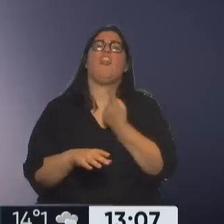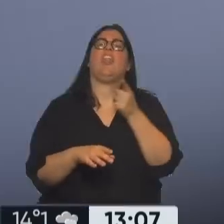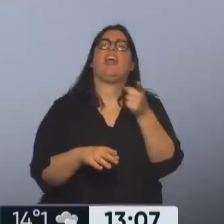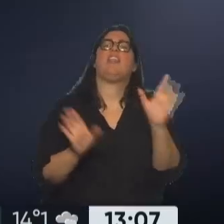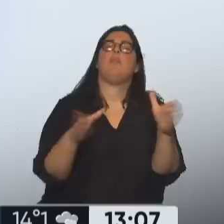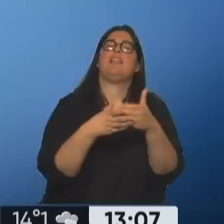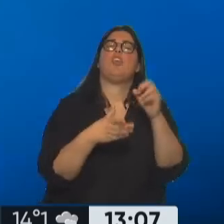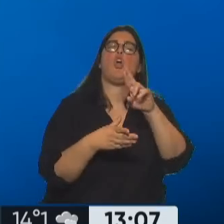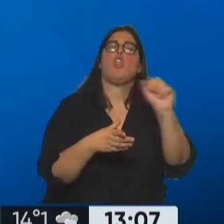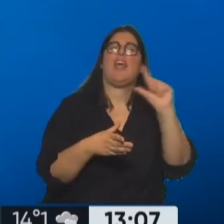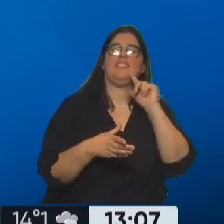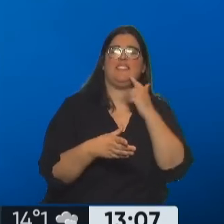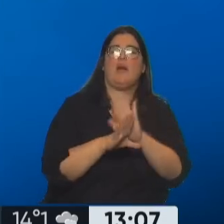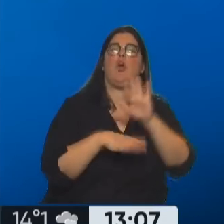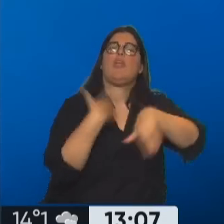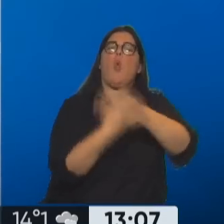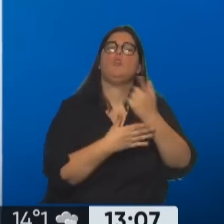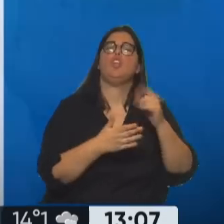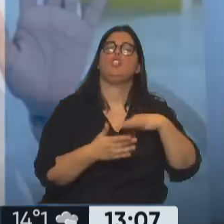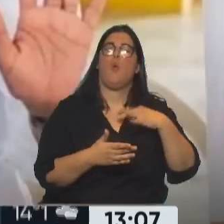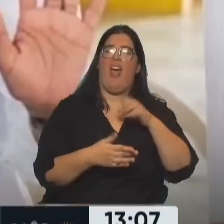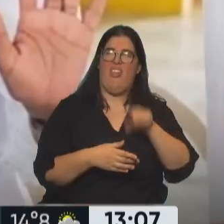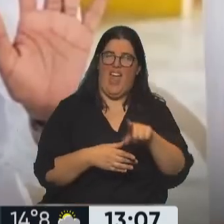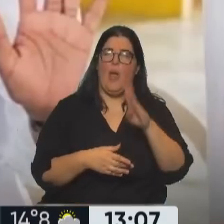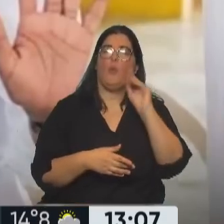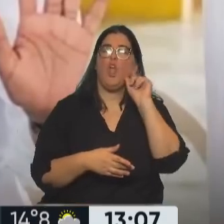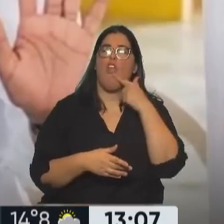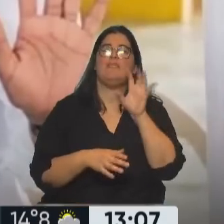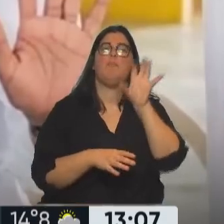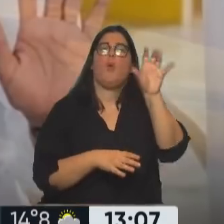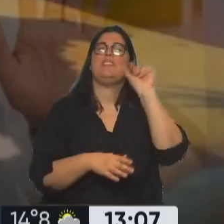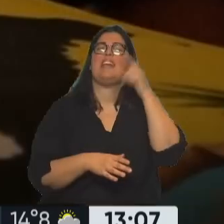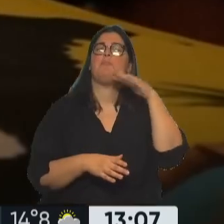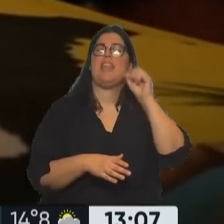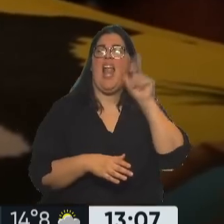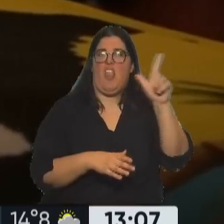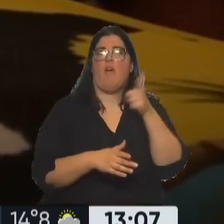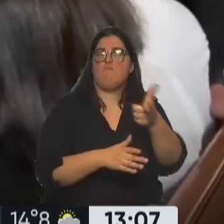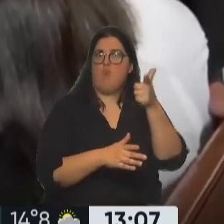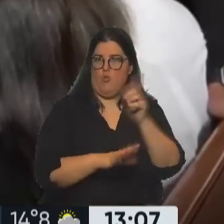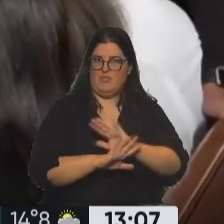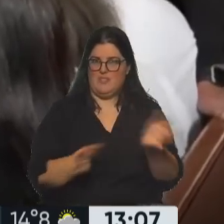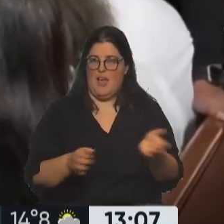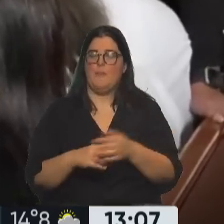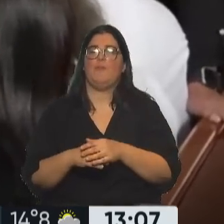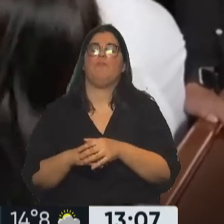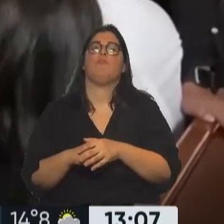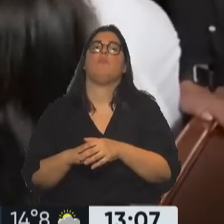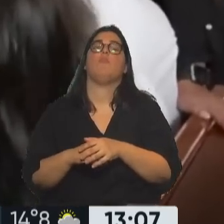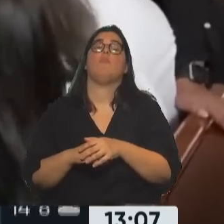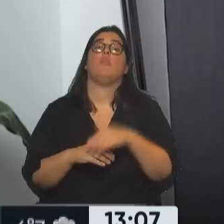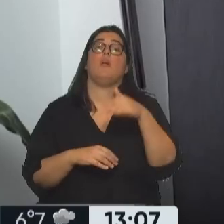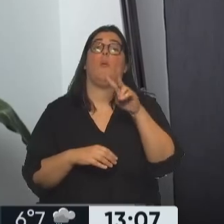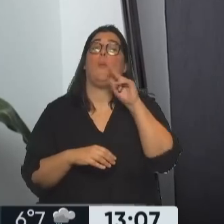correísta Revolución Ciudadana, Pedro Briones, en la provincia de Esmeraldas. El magnicidio de Villavicencio abrió un